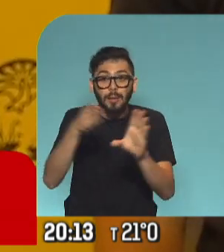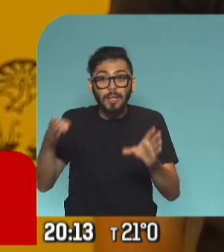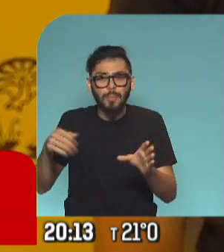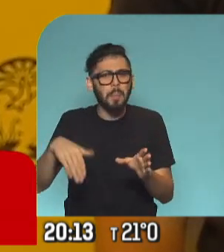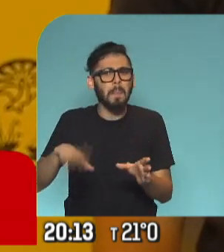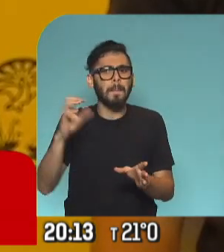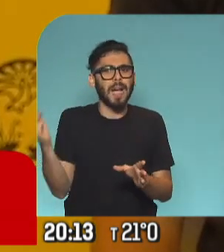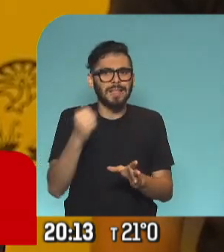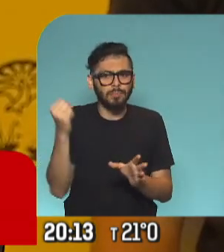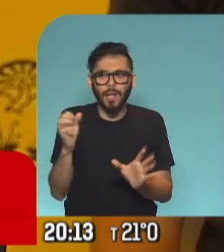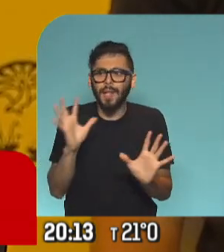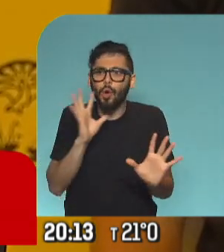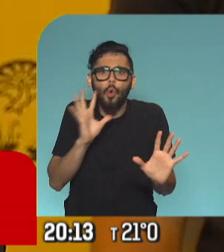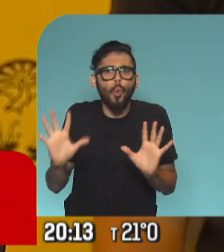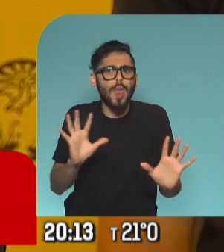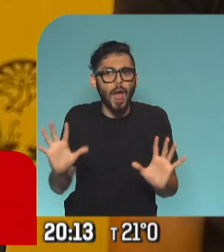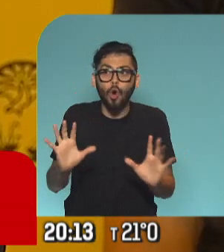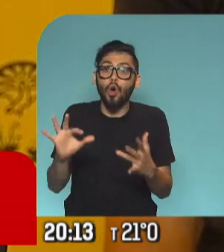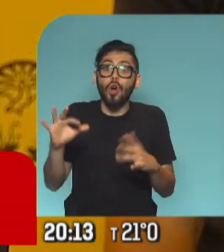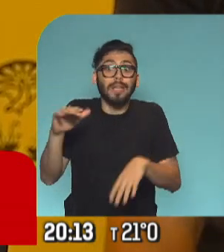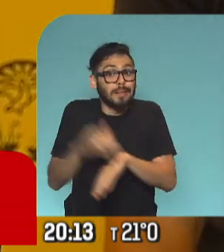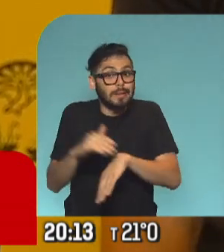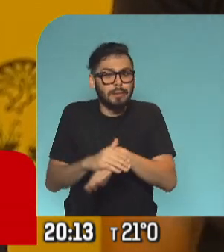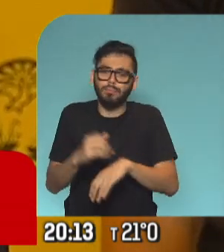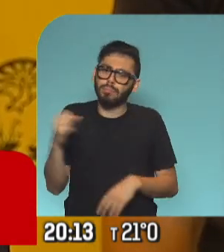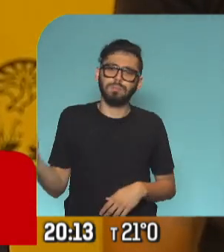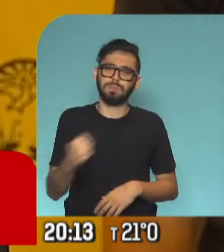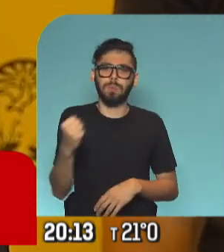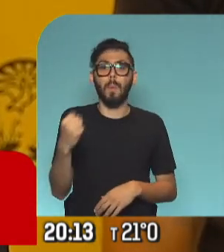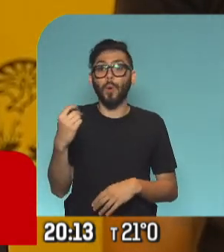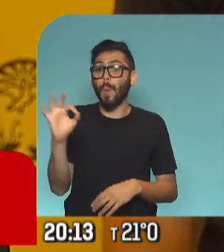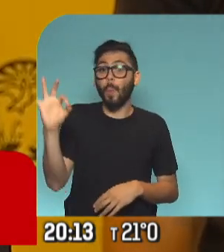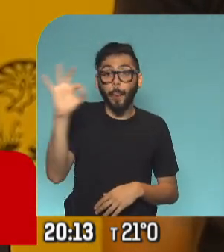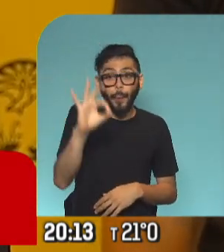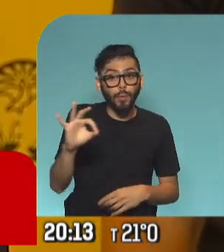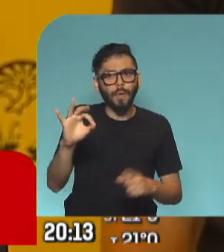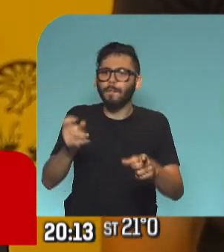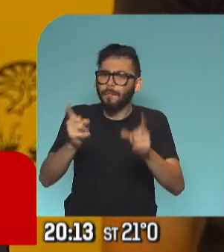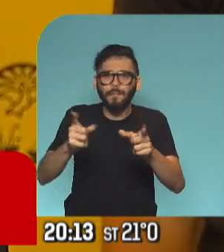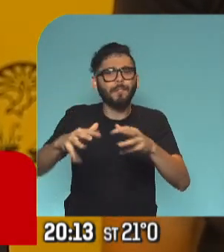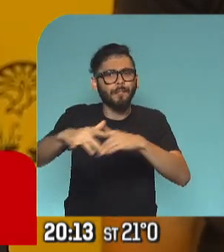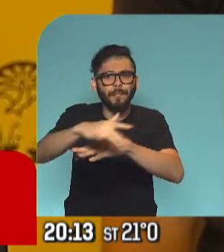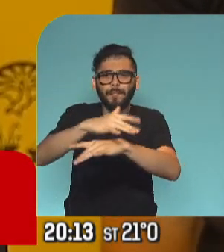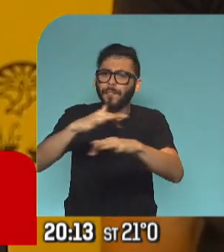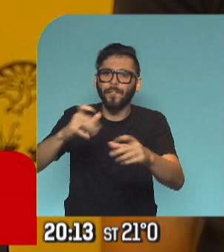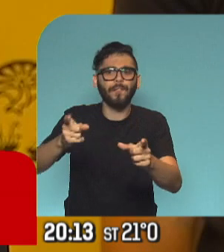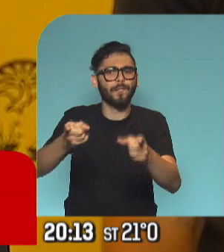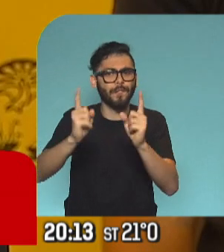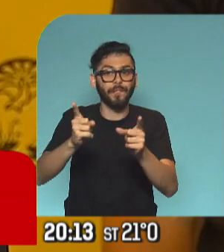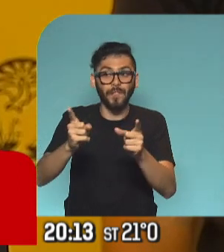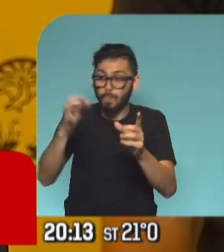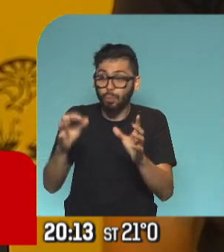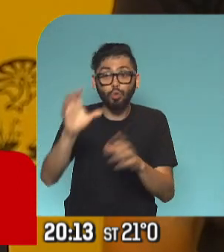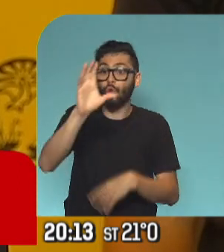con los cuidados y con el compromiso que vienen teniendo, porque el virus sigue circulando en la ciudad, en todo el